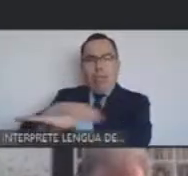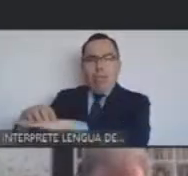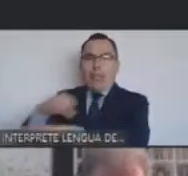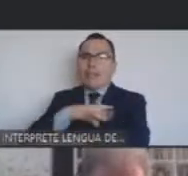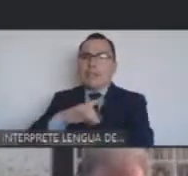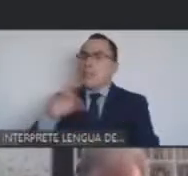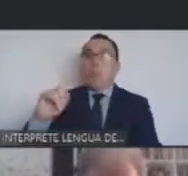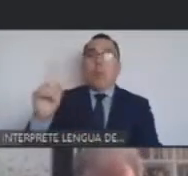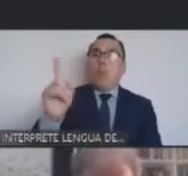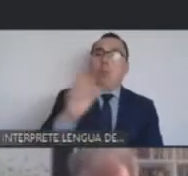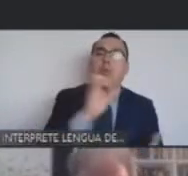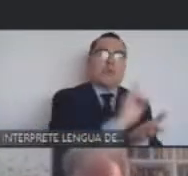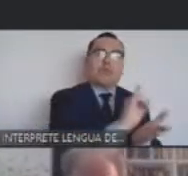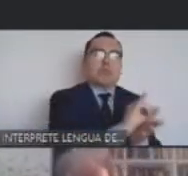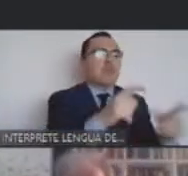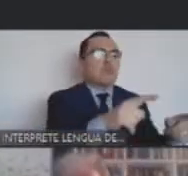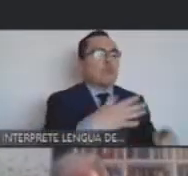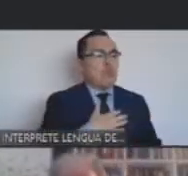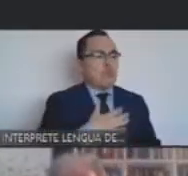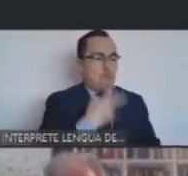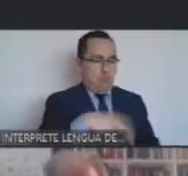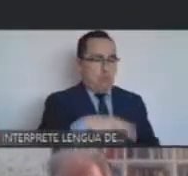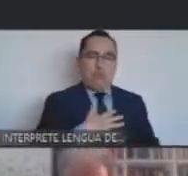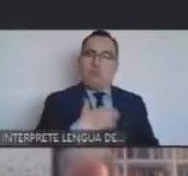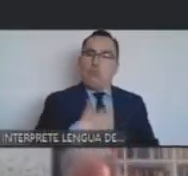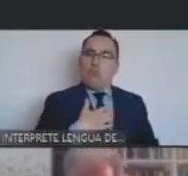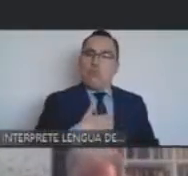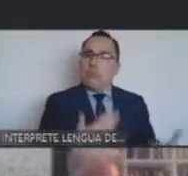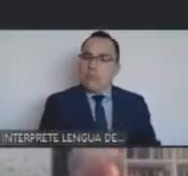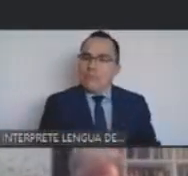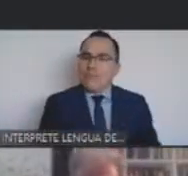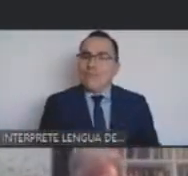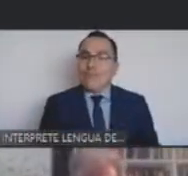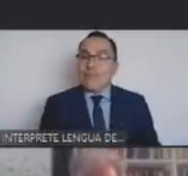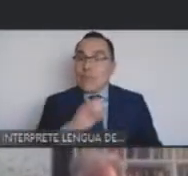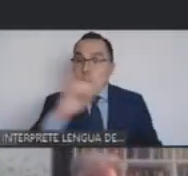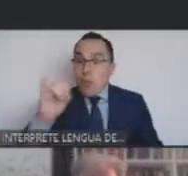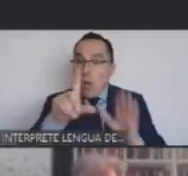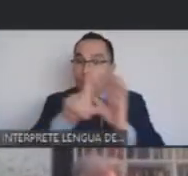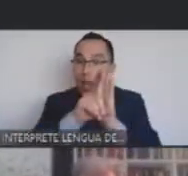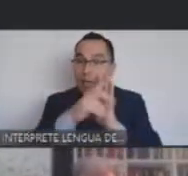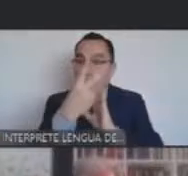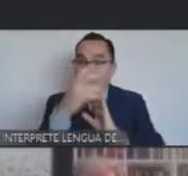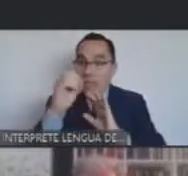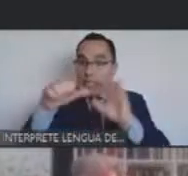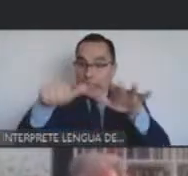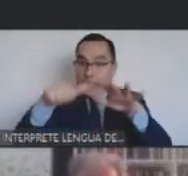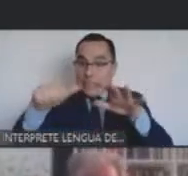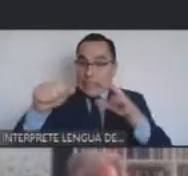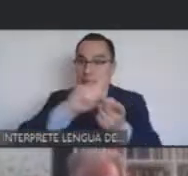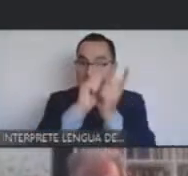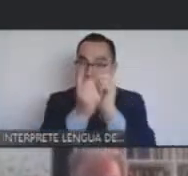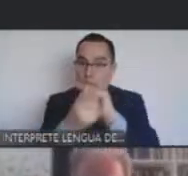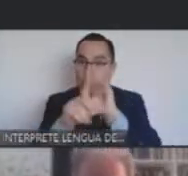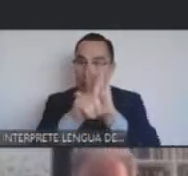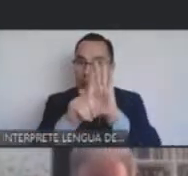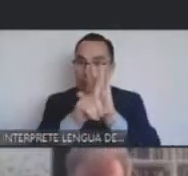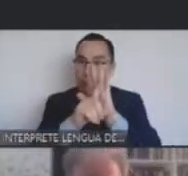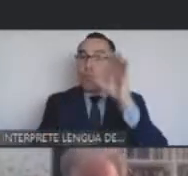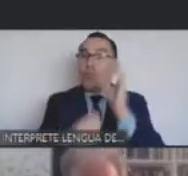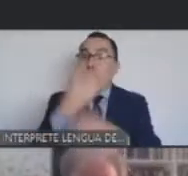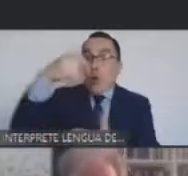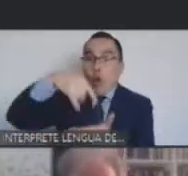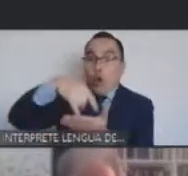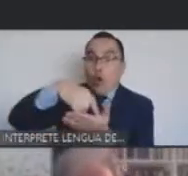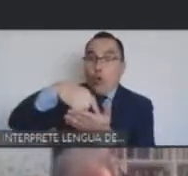sistema de partidos políticos que funciona bien. Un cambio legal entonces, 2016, se aprueba en el Congreso una nueva ley